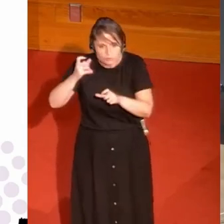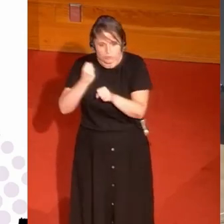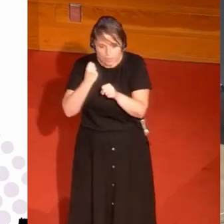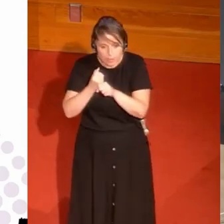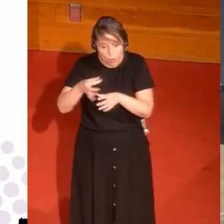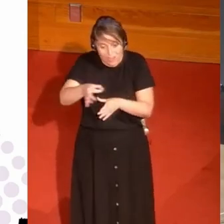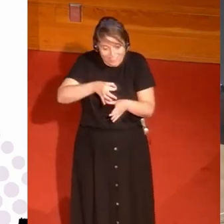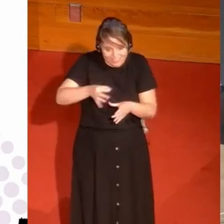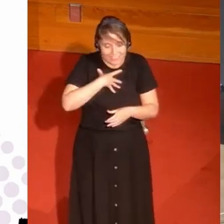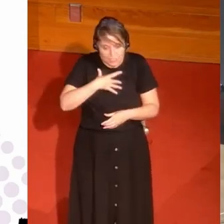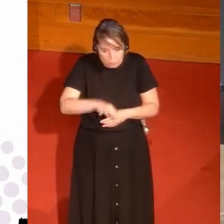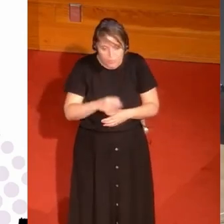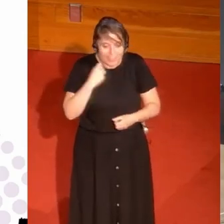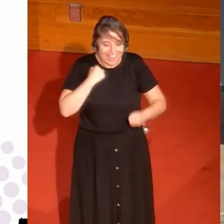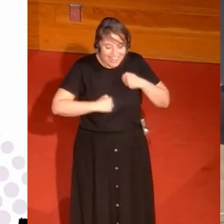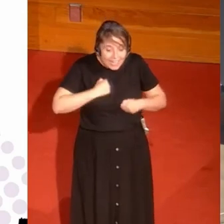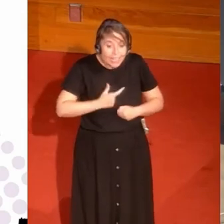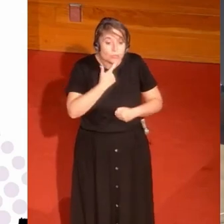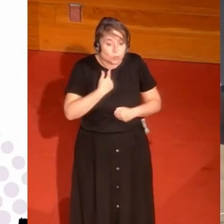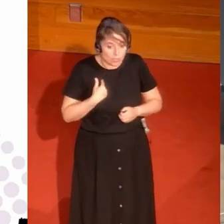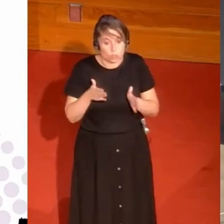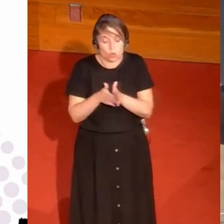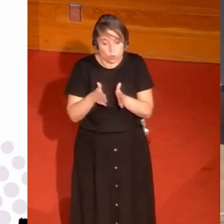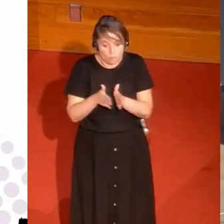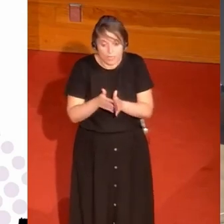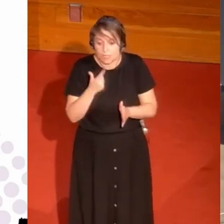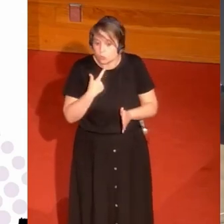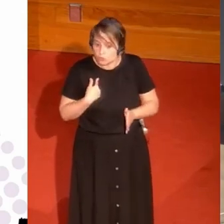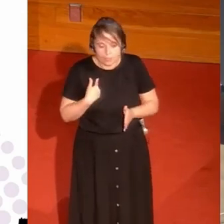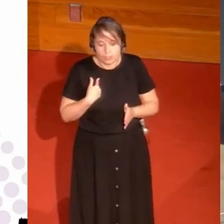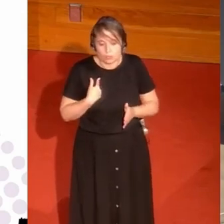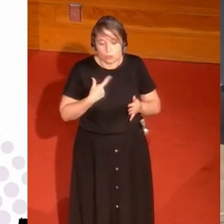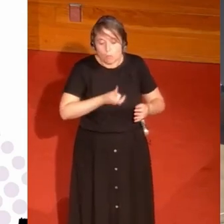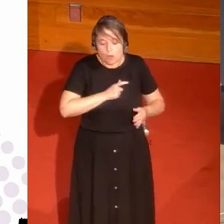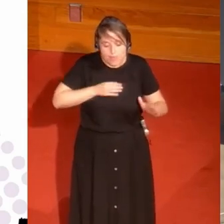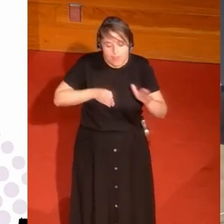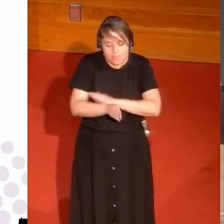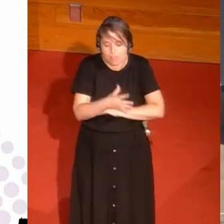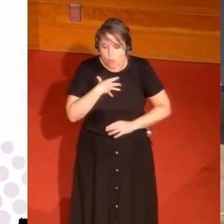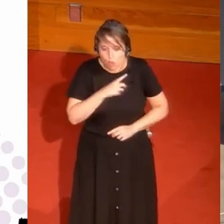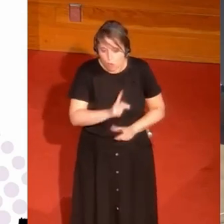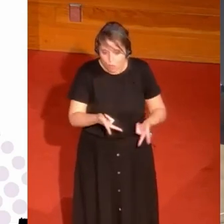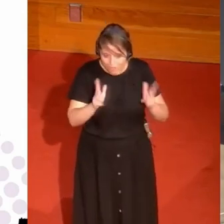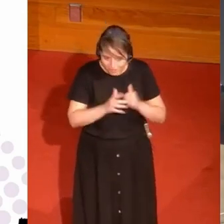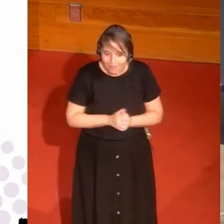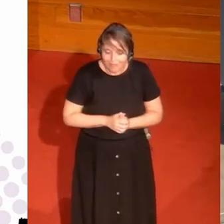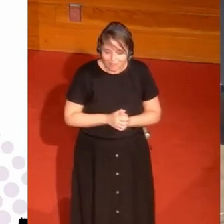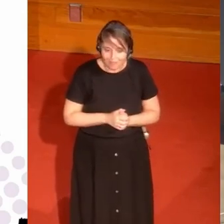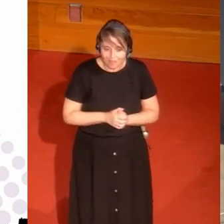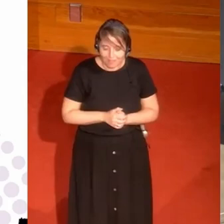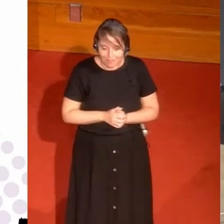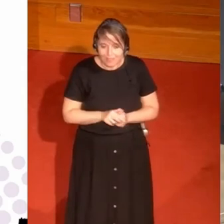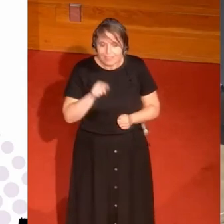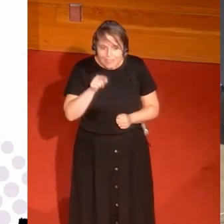trabajo en las islas nos han llegado quejas de compañeros que las autoridades no les dejaban acceder o sea Claro que es un es uno